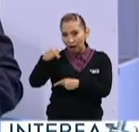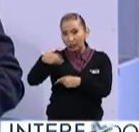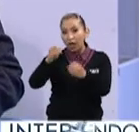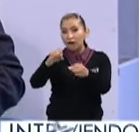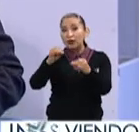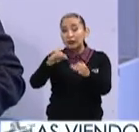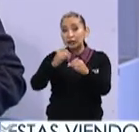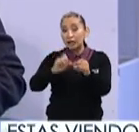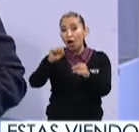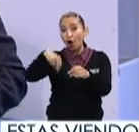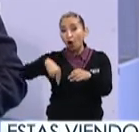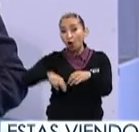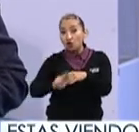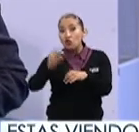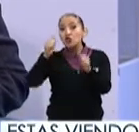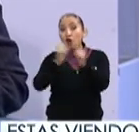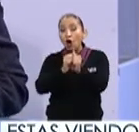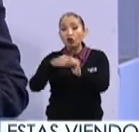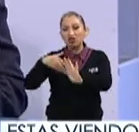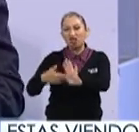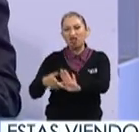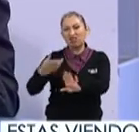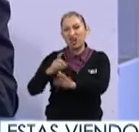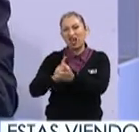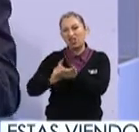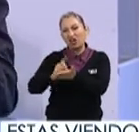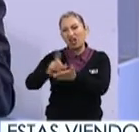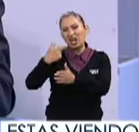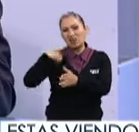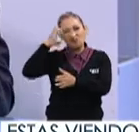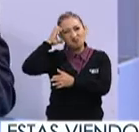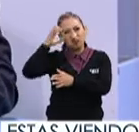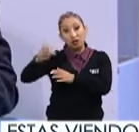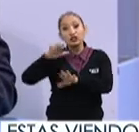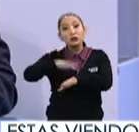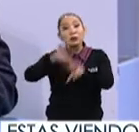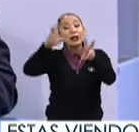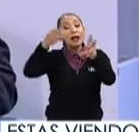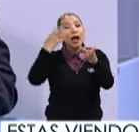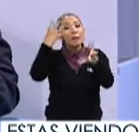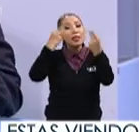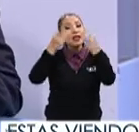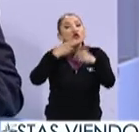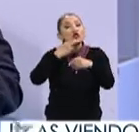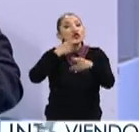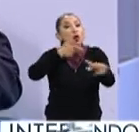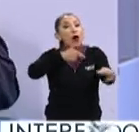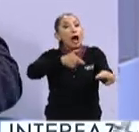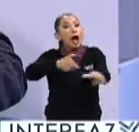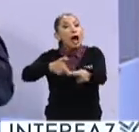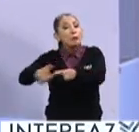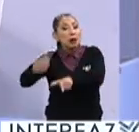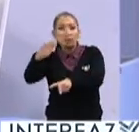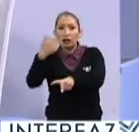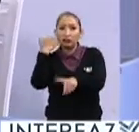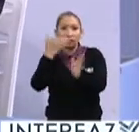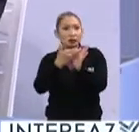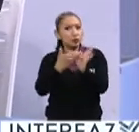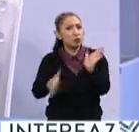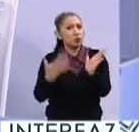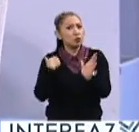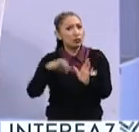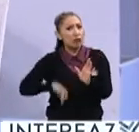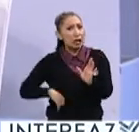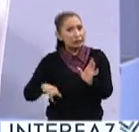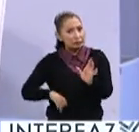la Oficina de las Naciones Unidas contra la Droga y el Delito, en especial sobre la educación contra el uso de armas. Una jornada muy intensa,